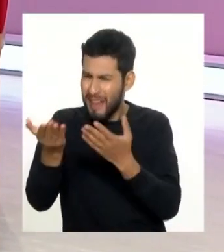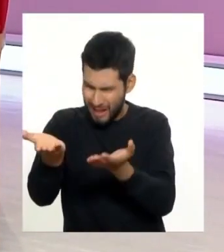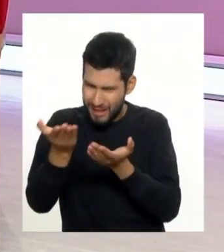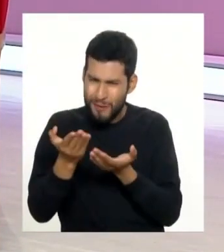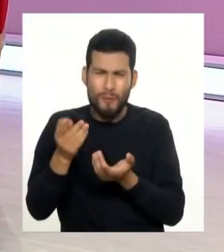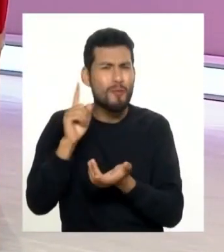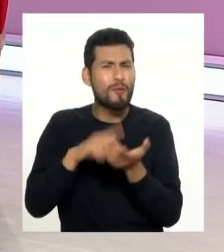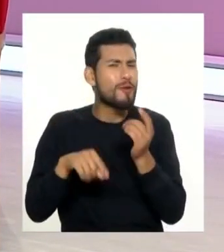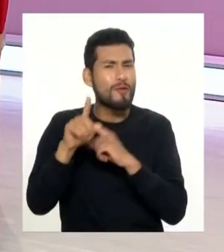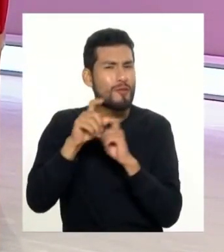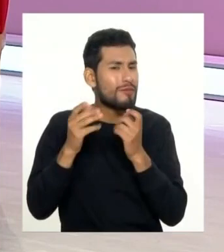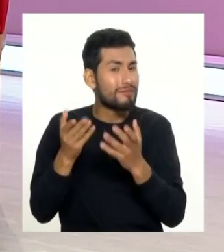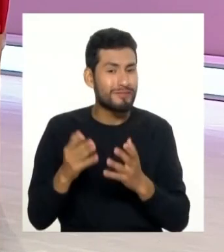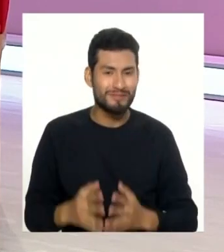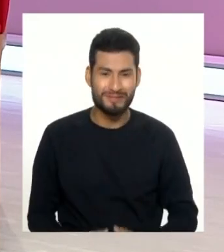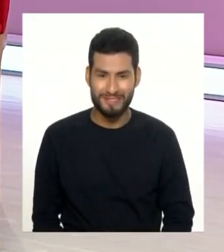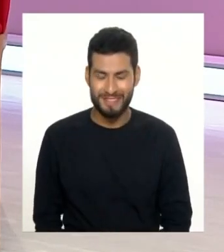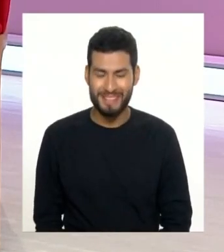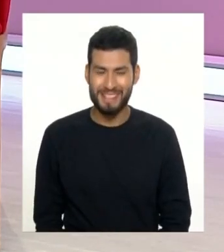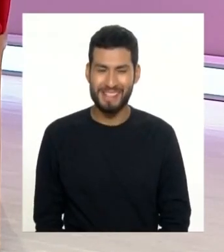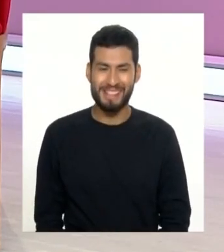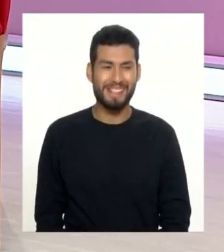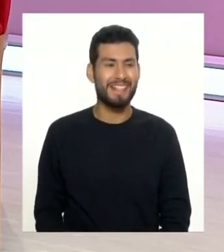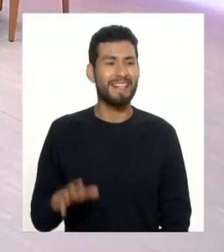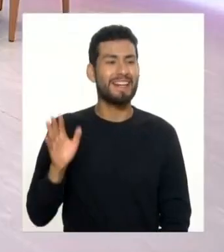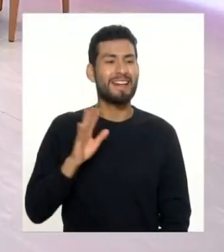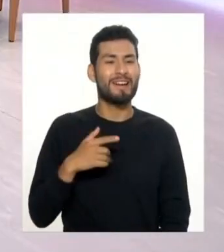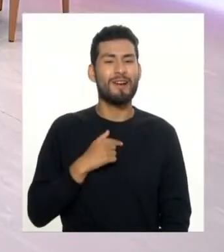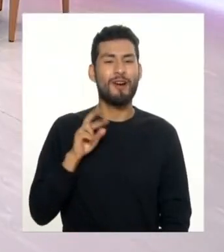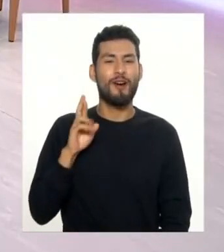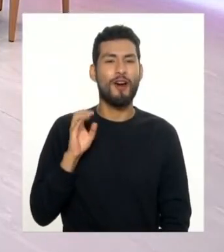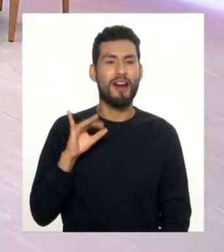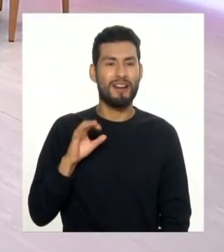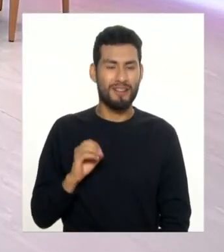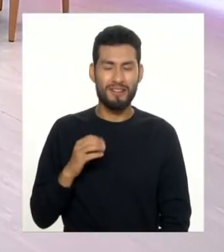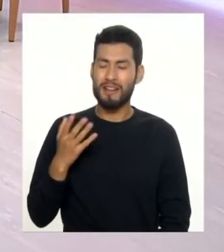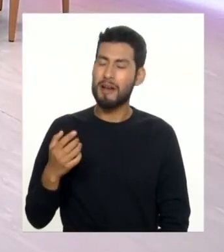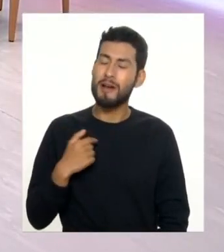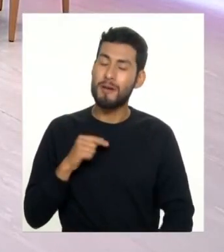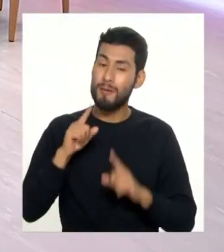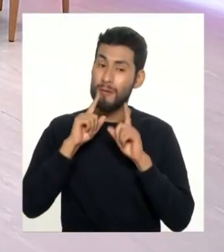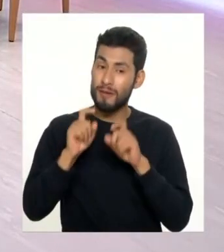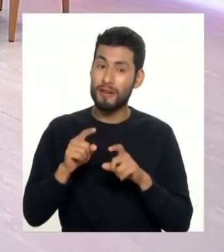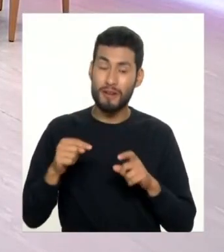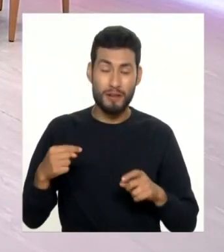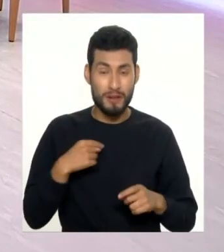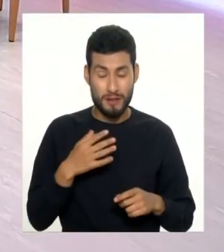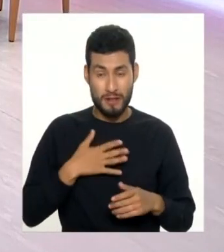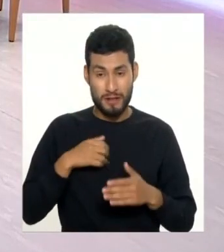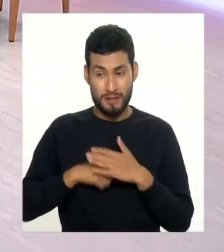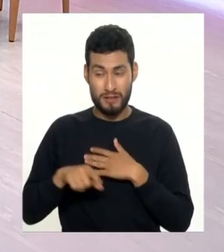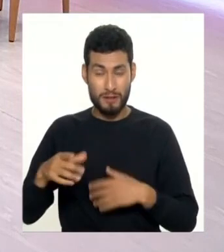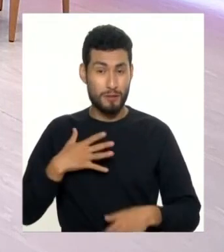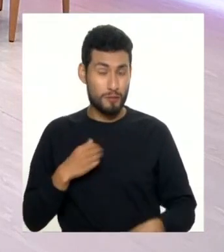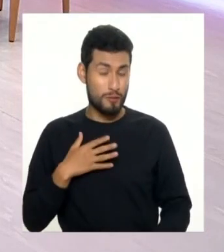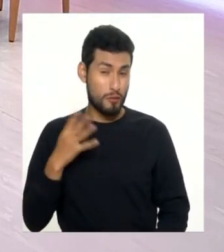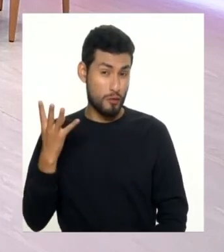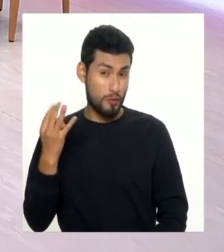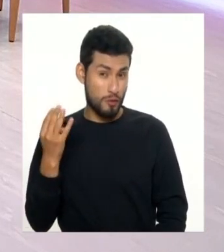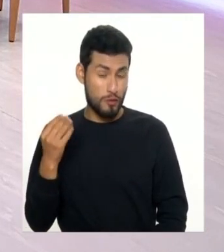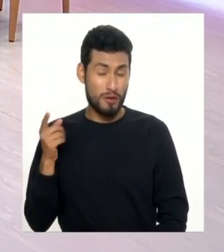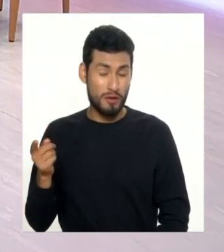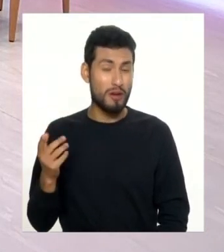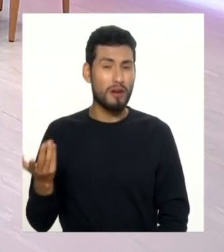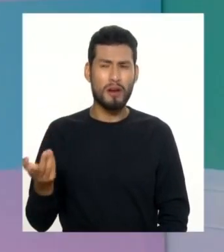¿cuál es tu inquietud? Muy buenos días, doctores. Mi consulta es la siguiente. Tengo una hijita que tiene 14 años,